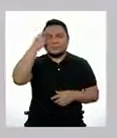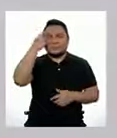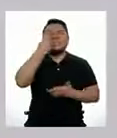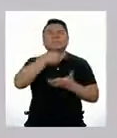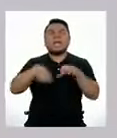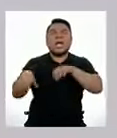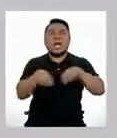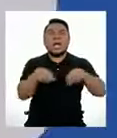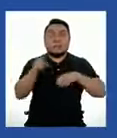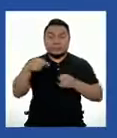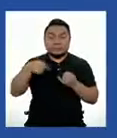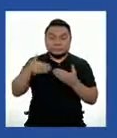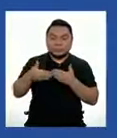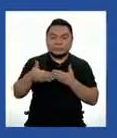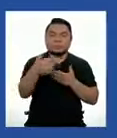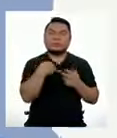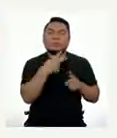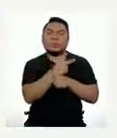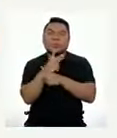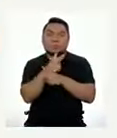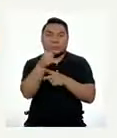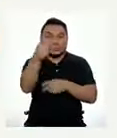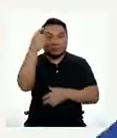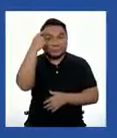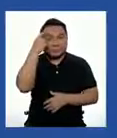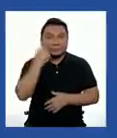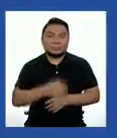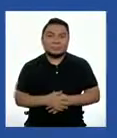debemos hacer de ahora en adelante para cuidarlo.